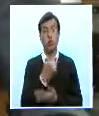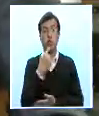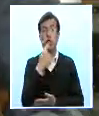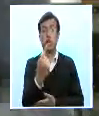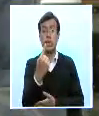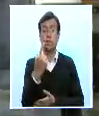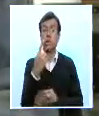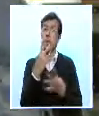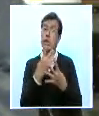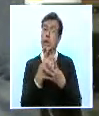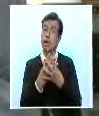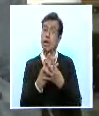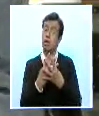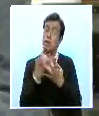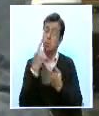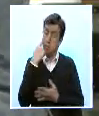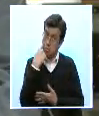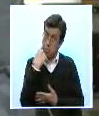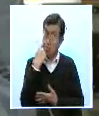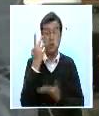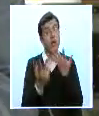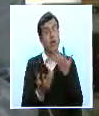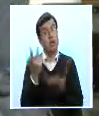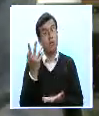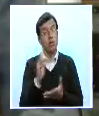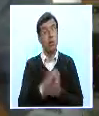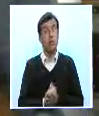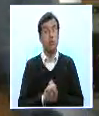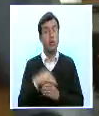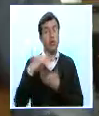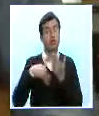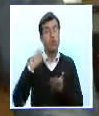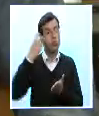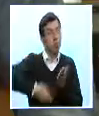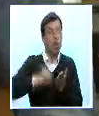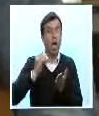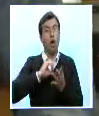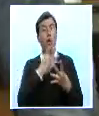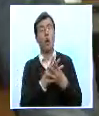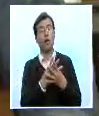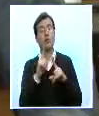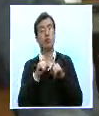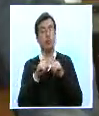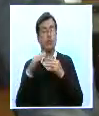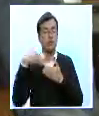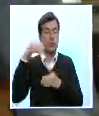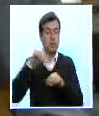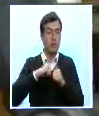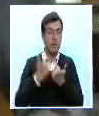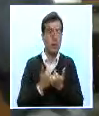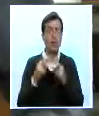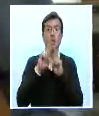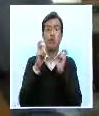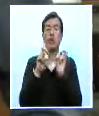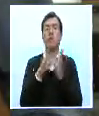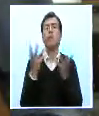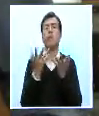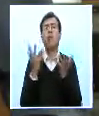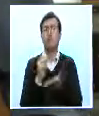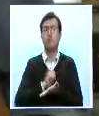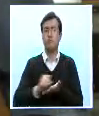como delito eso está por verse delito o contravención ya lo decir a la asamblea en el transcurso de las próximas semanas de aquellos temas vinculados